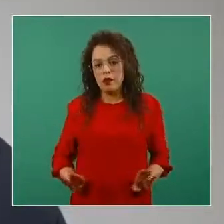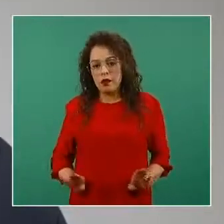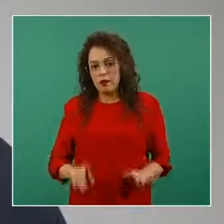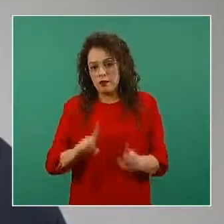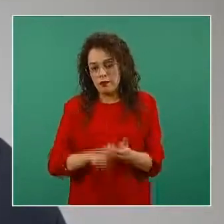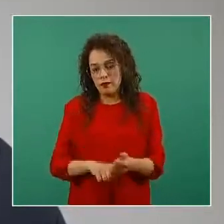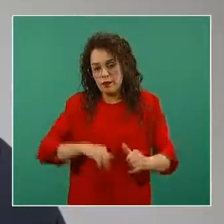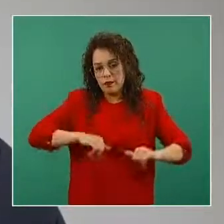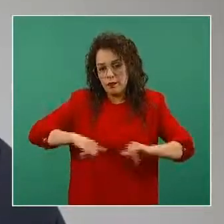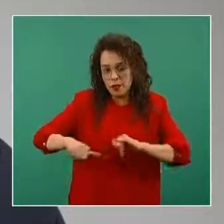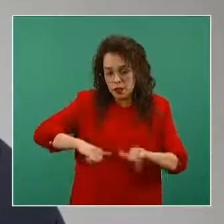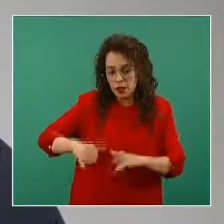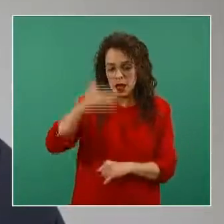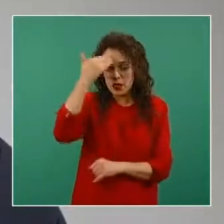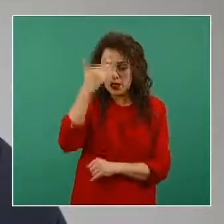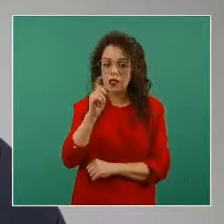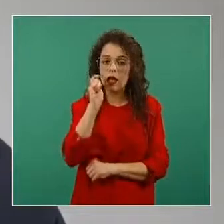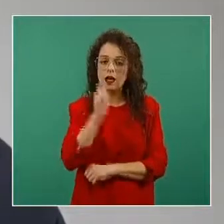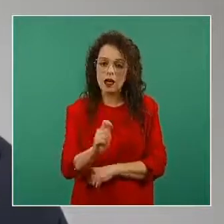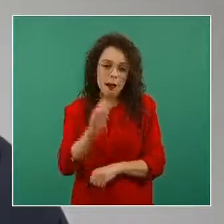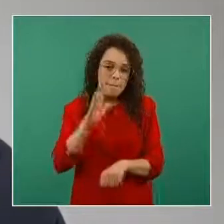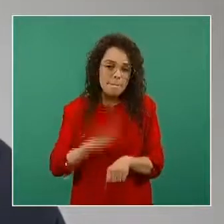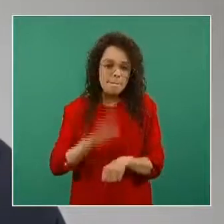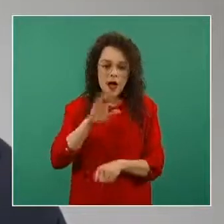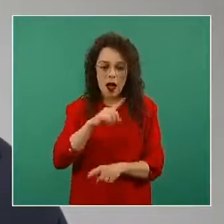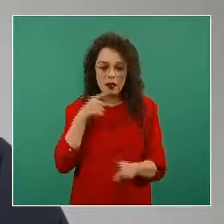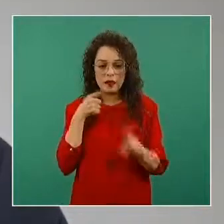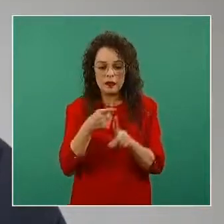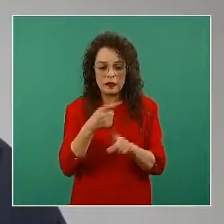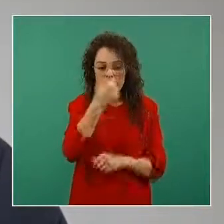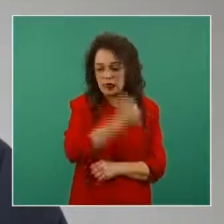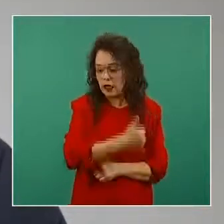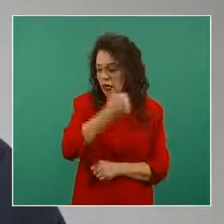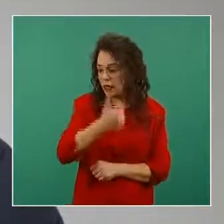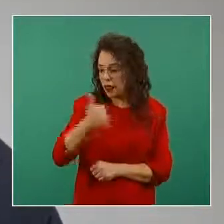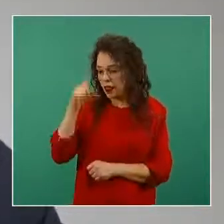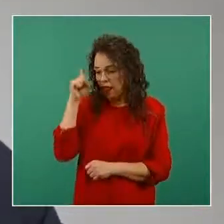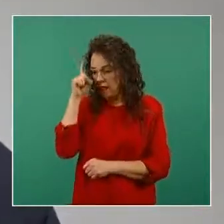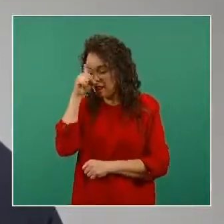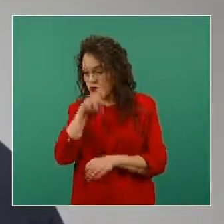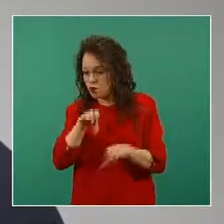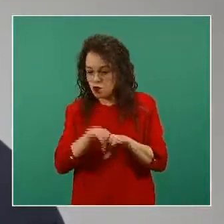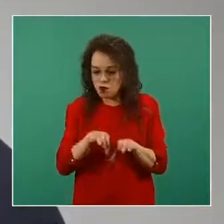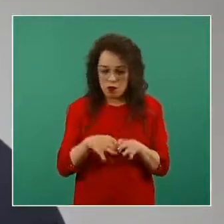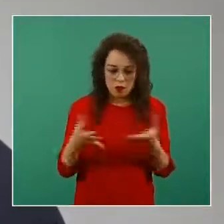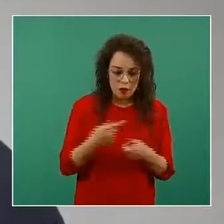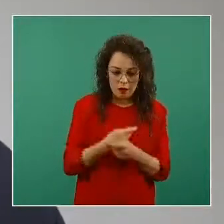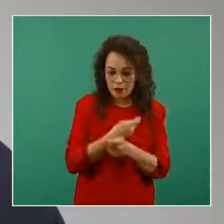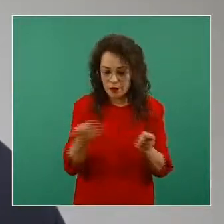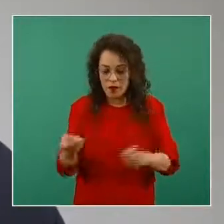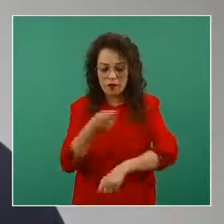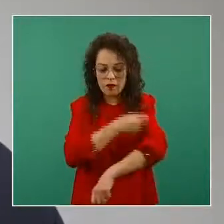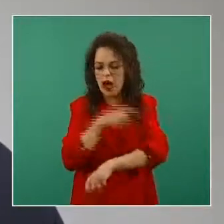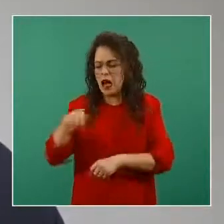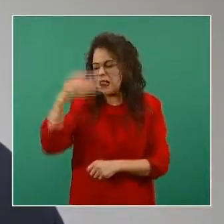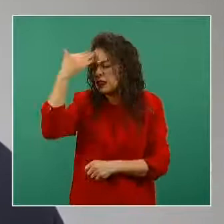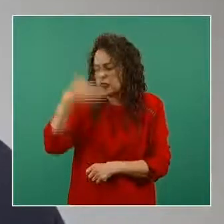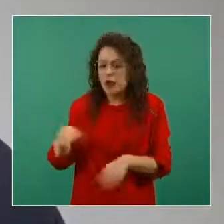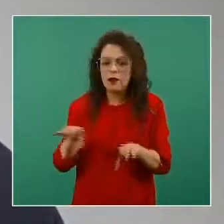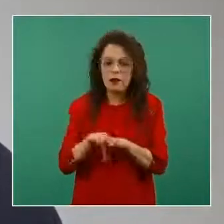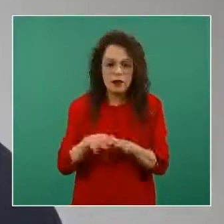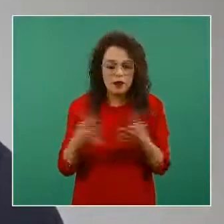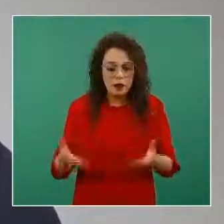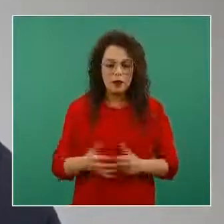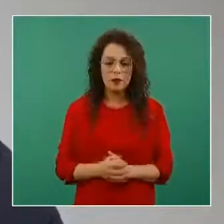geográficas, conocen cuáles son los principales retos para poder llegar a cada punto donde las personas que van a recibir la vacunación se